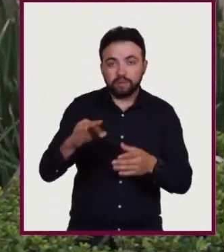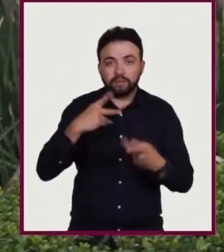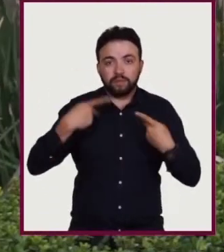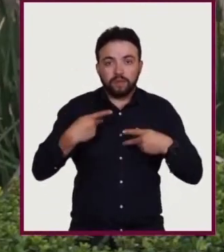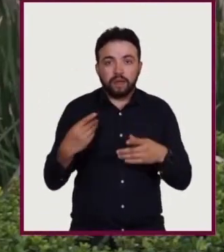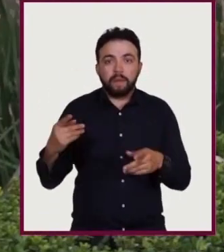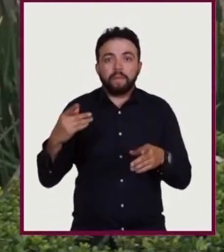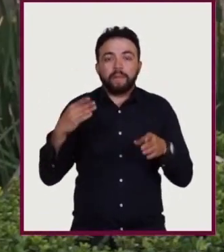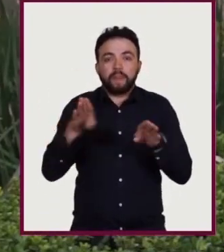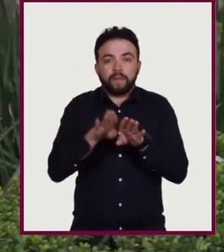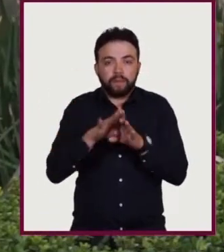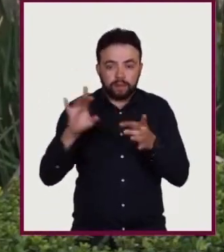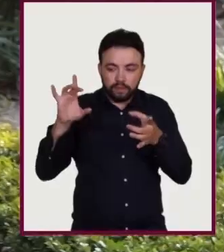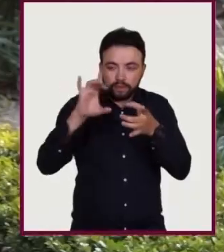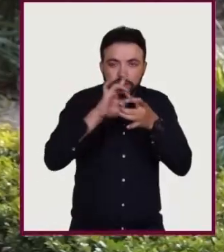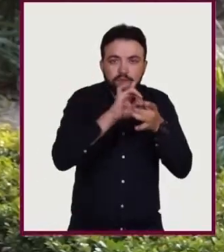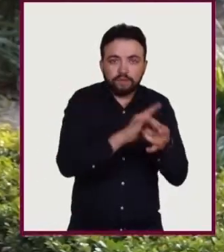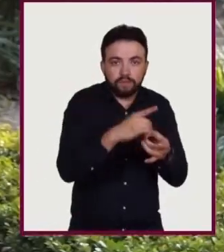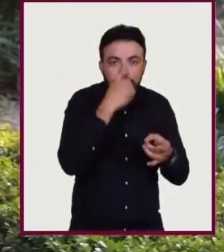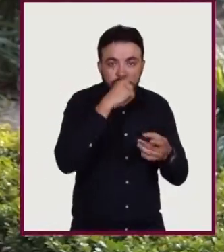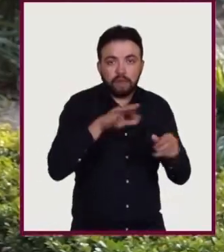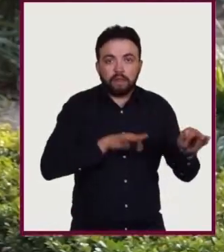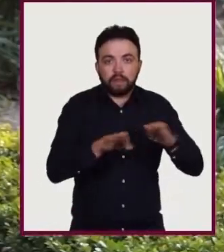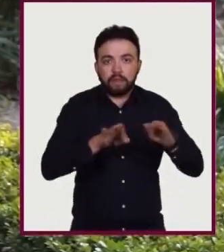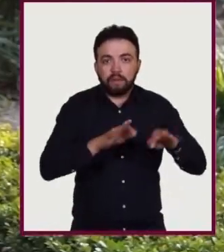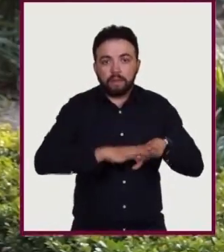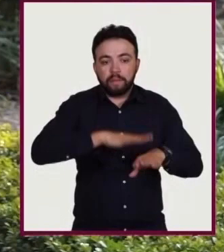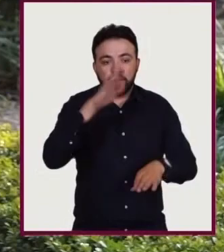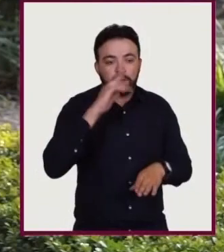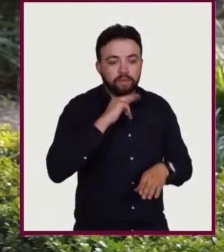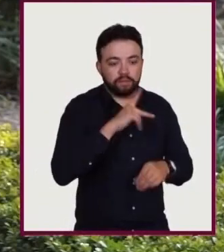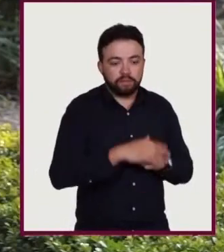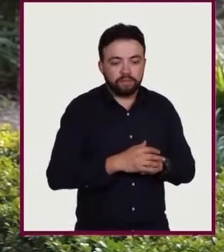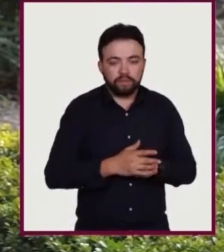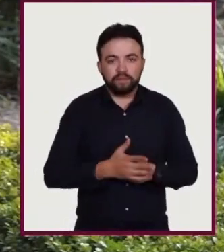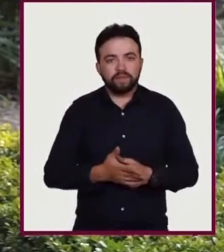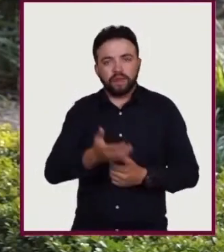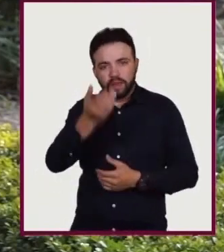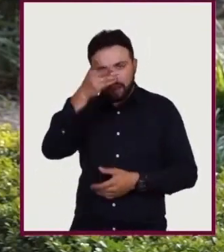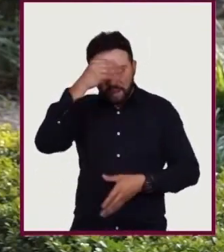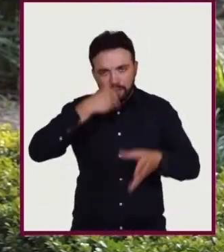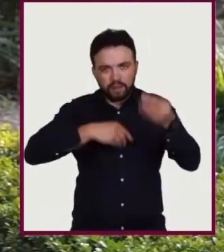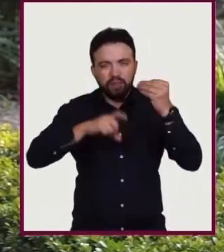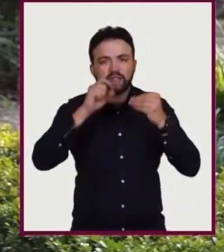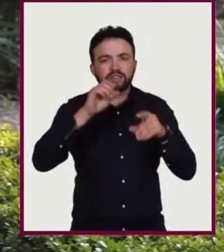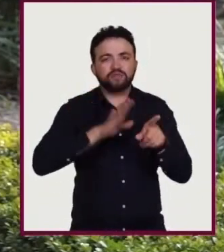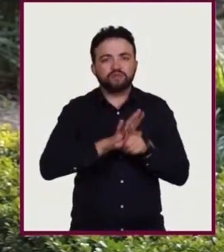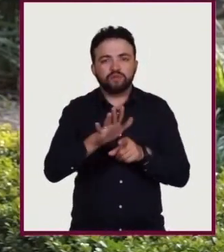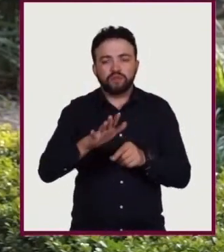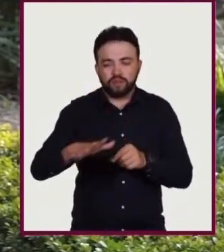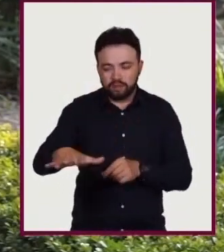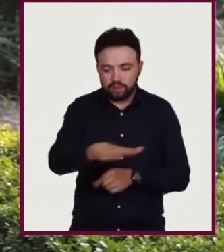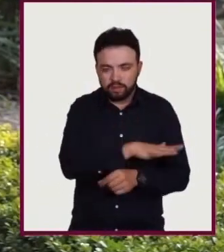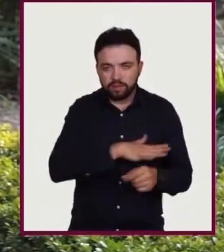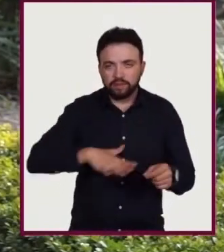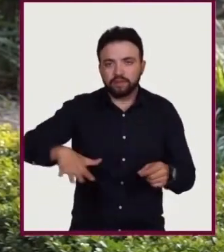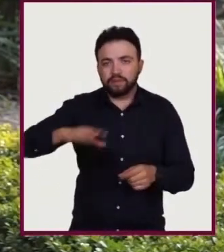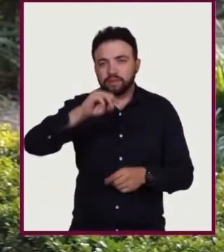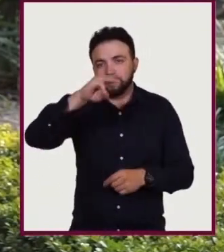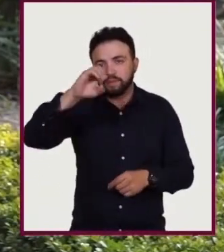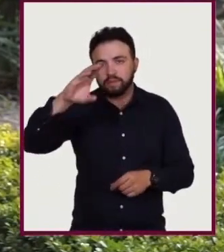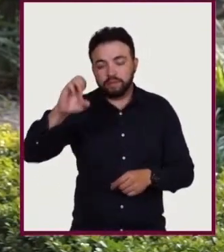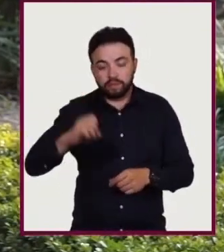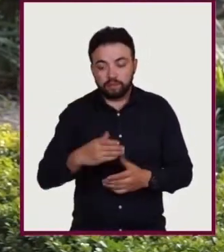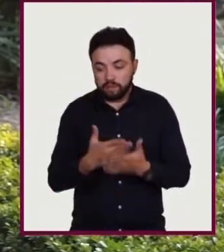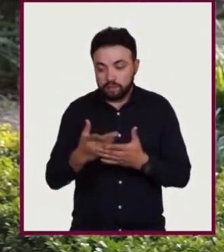que unió el arte clásico con memes. Aprendimos las bases teóricas de los memes. No olviden tomar inspiración y sentir que todos somos la nueva ola